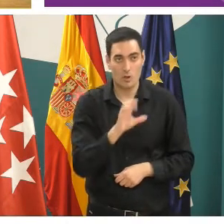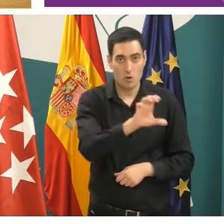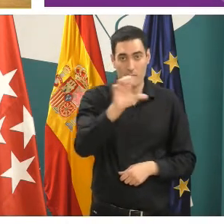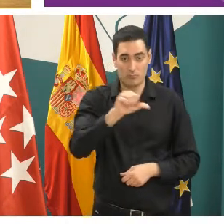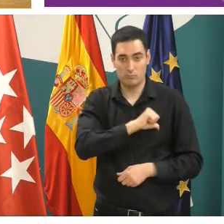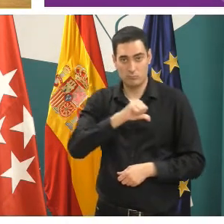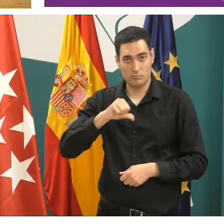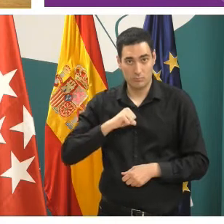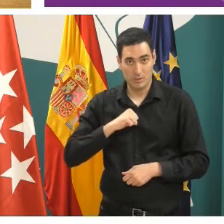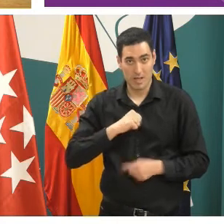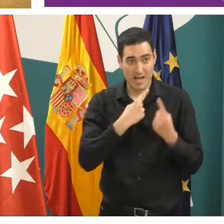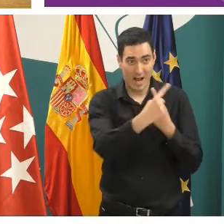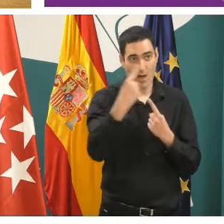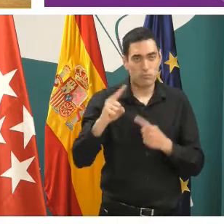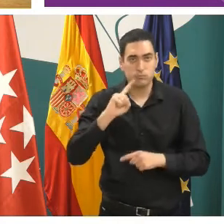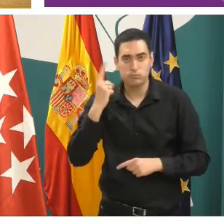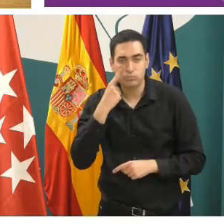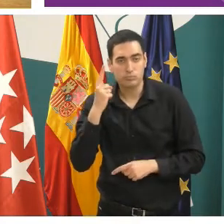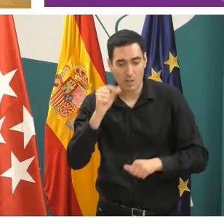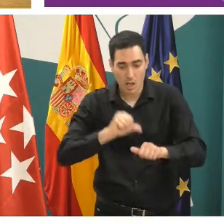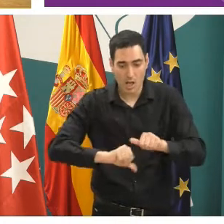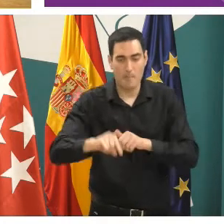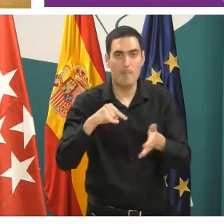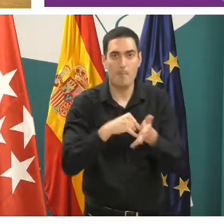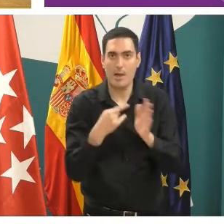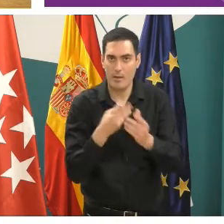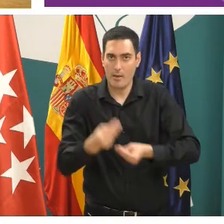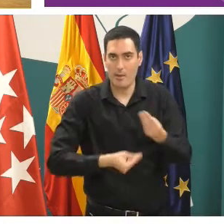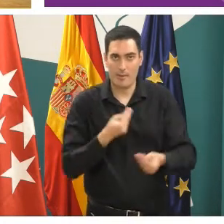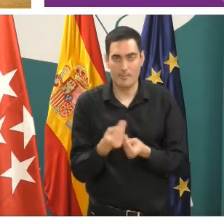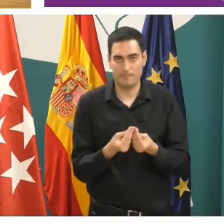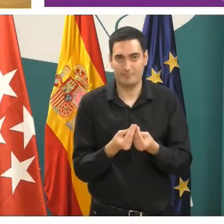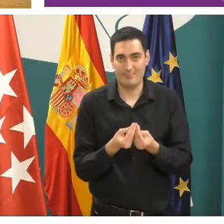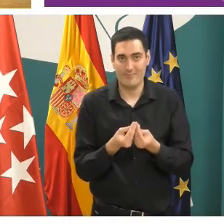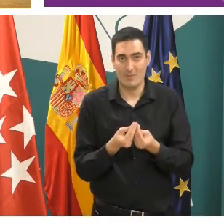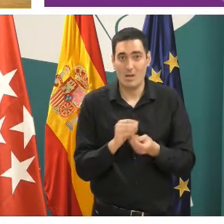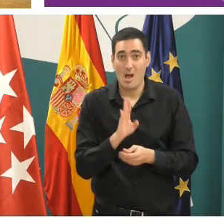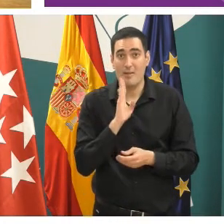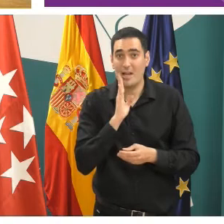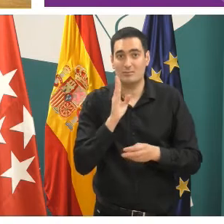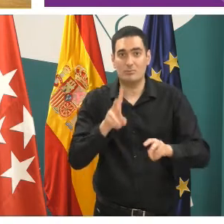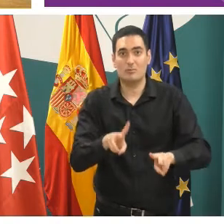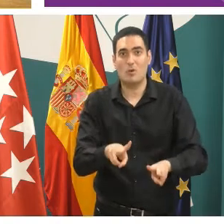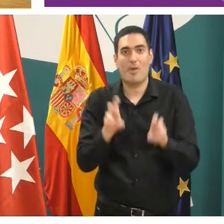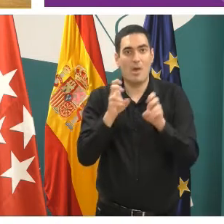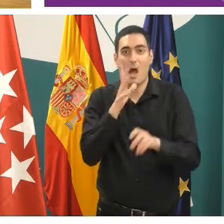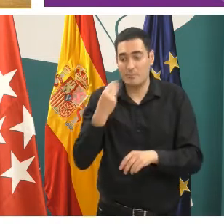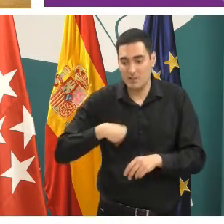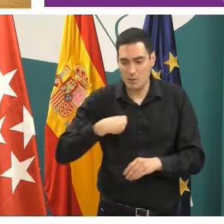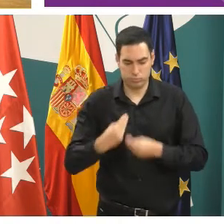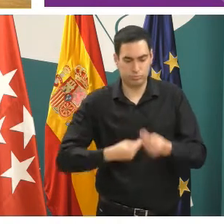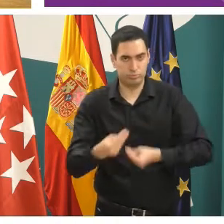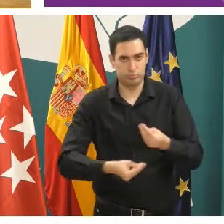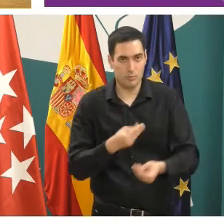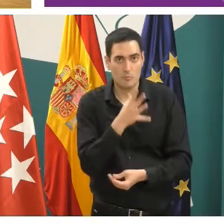detecten. De aquí van haciendo planes, este es el momento en el que nos encontramos, ¿no? Esta es una novedad que ahora mismo se está elaborando y que